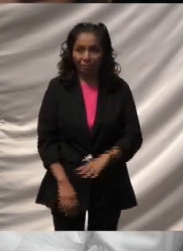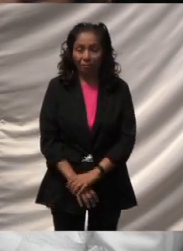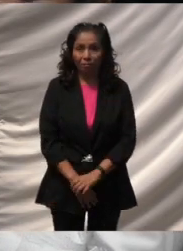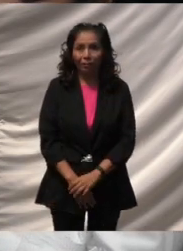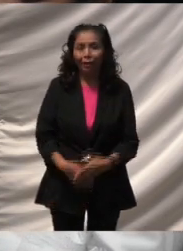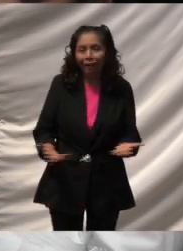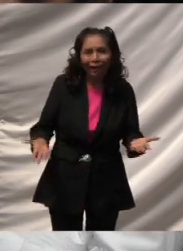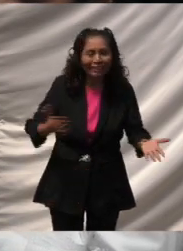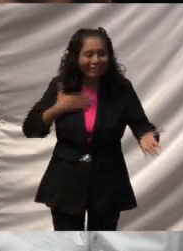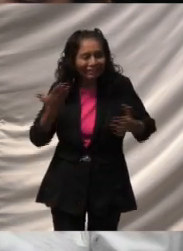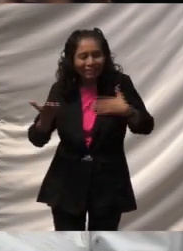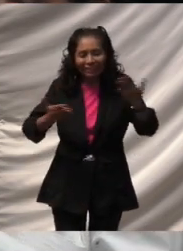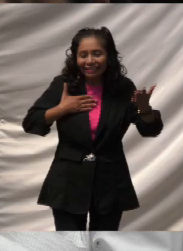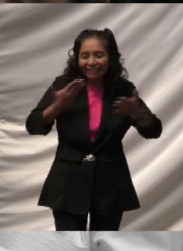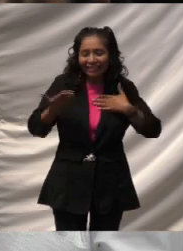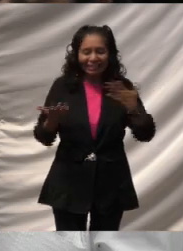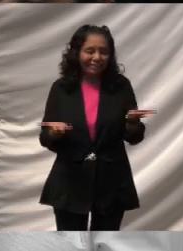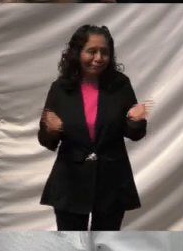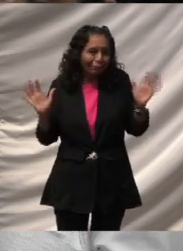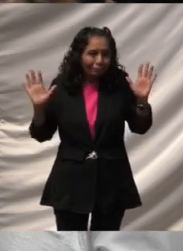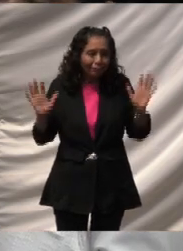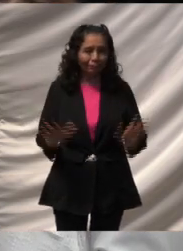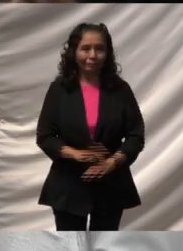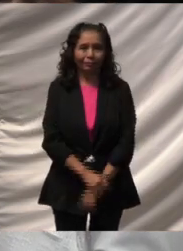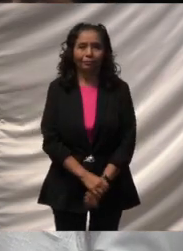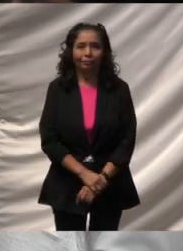es divertido o algo así».